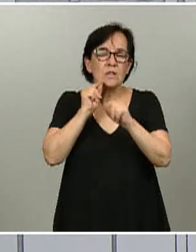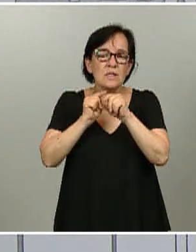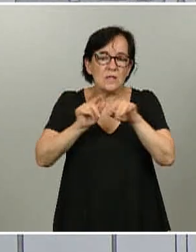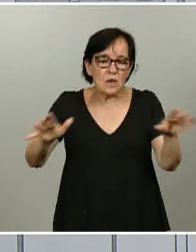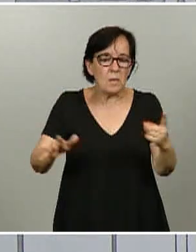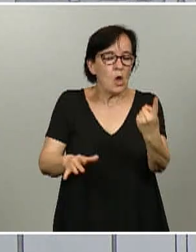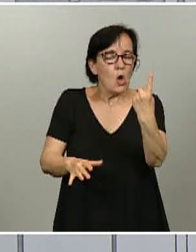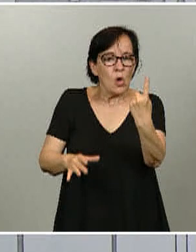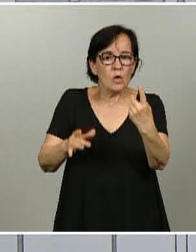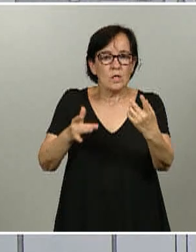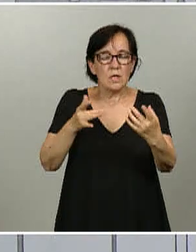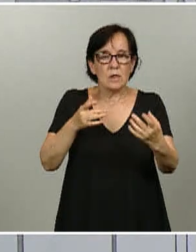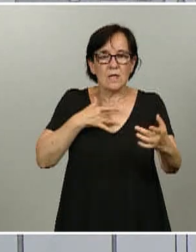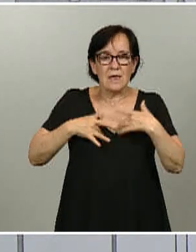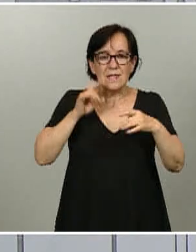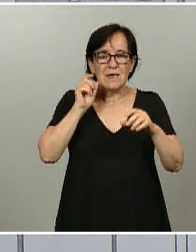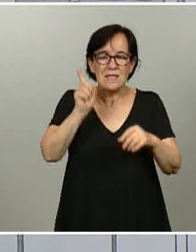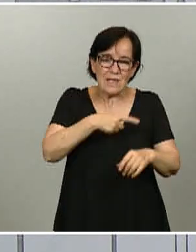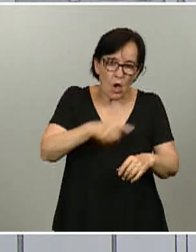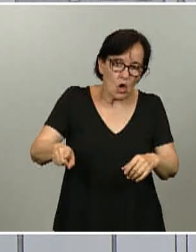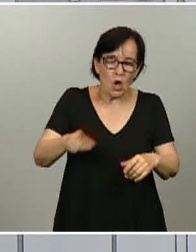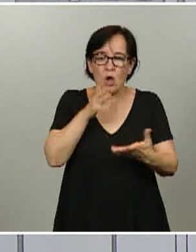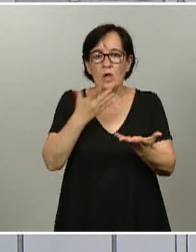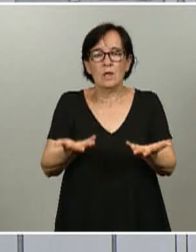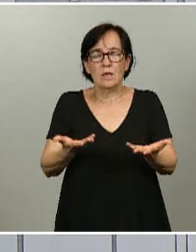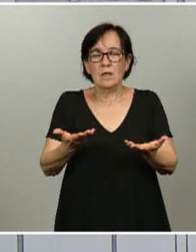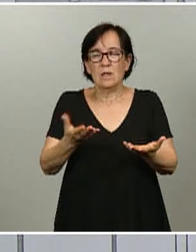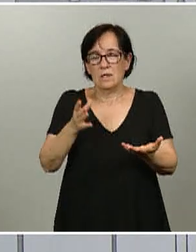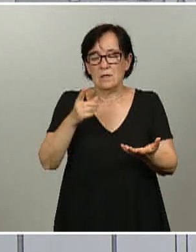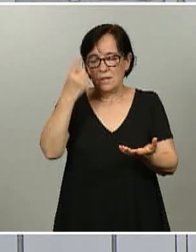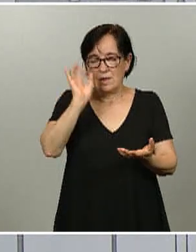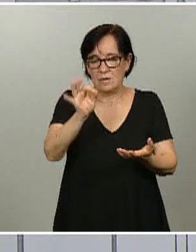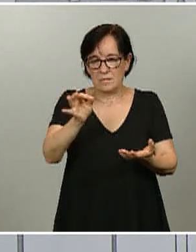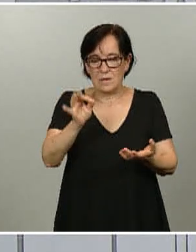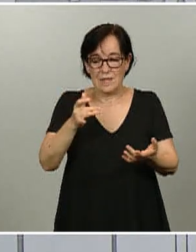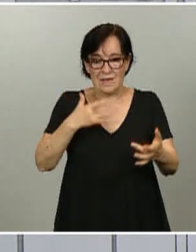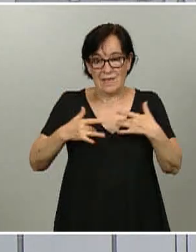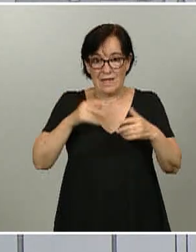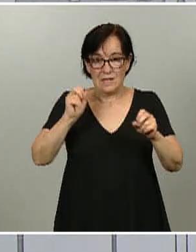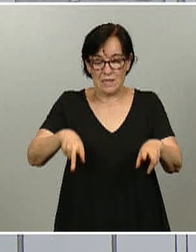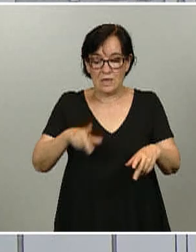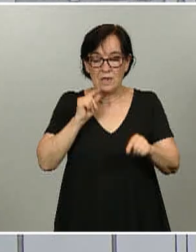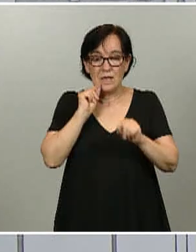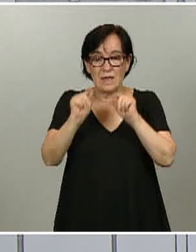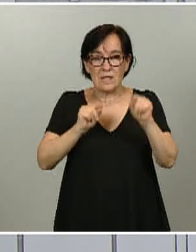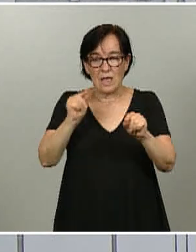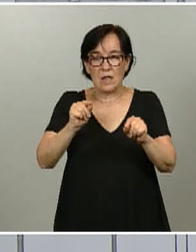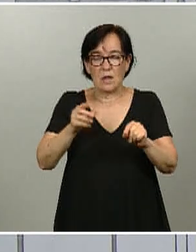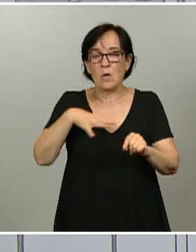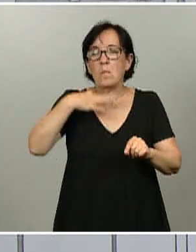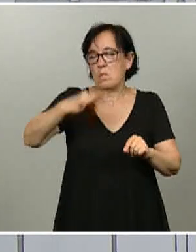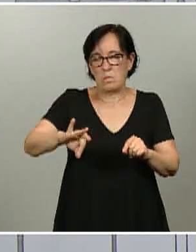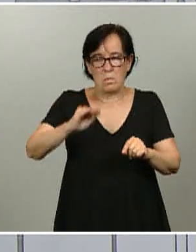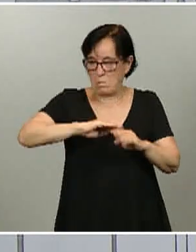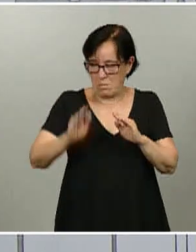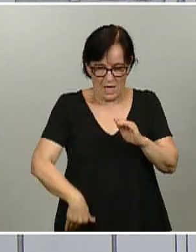caso sintomático. En todo caso, sí que es cierto que sabemos que los asintomáticos de transmitir tienen menos probabilidad de transmitir. Las